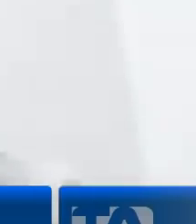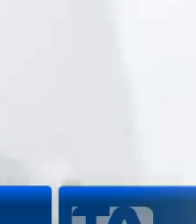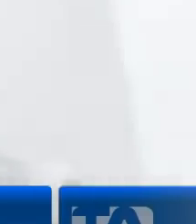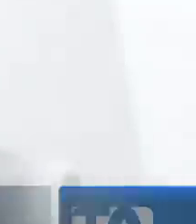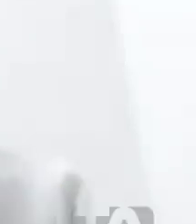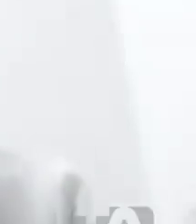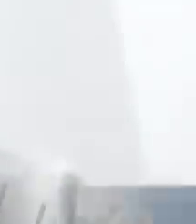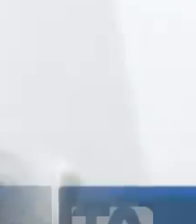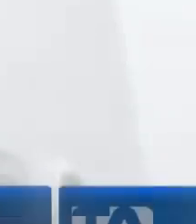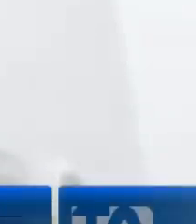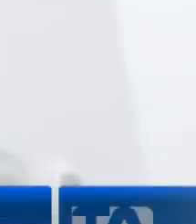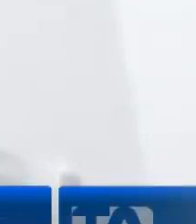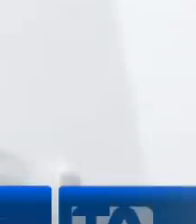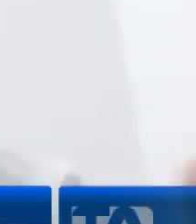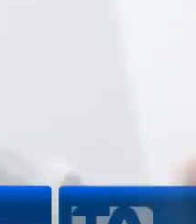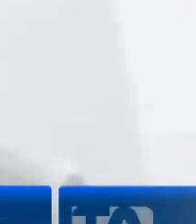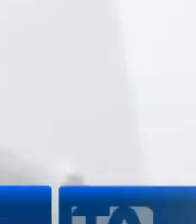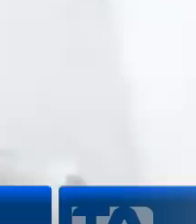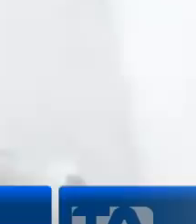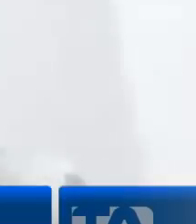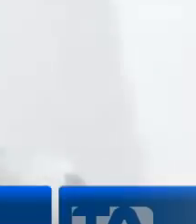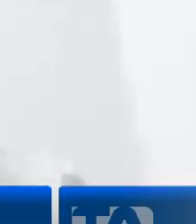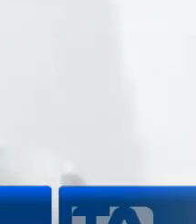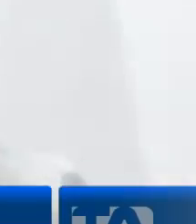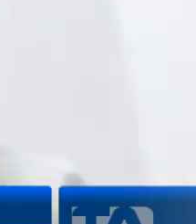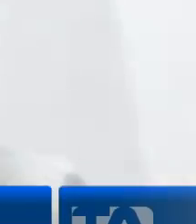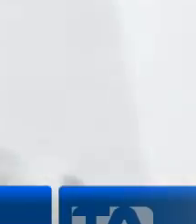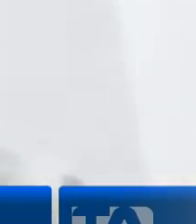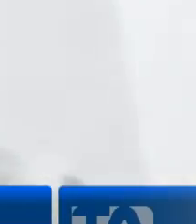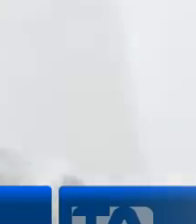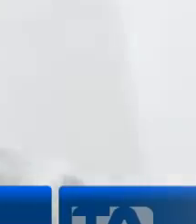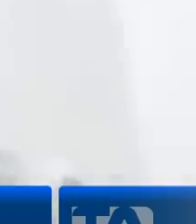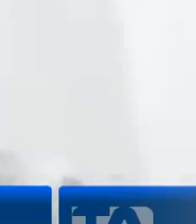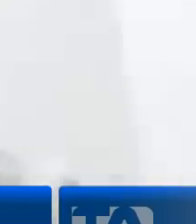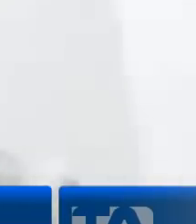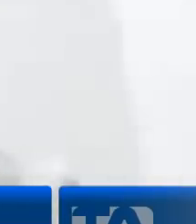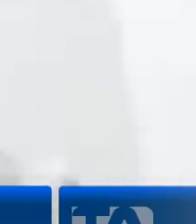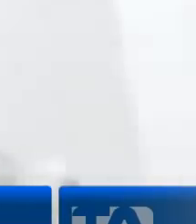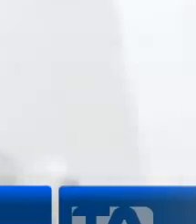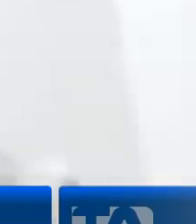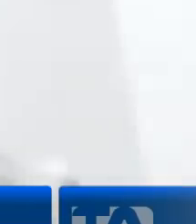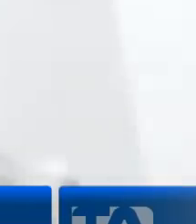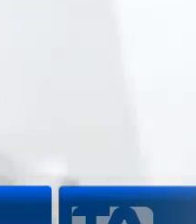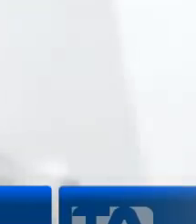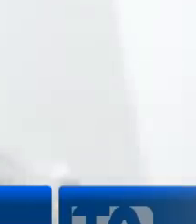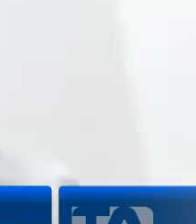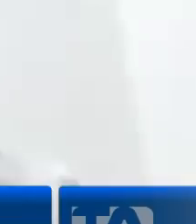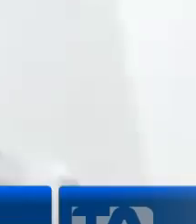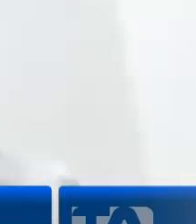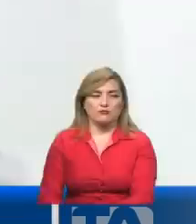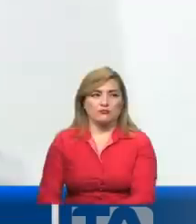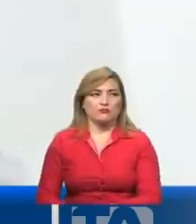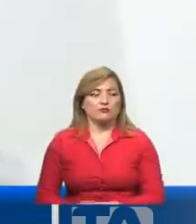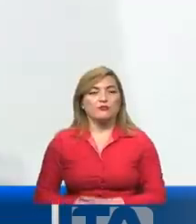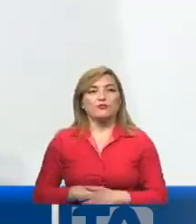todo la alegría, digamos, el tratar de apoyar al candidato hacía que presente, que compartan gritos, cánticos, incluso